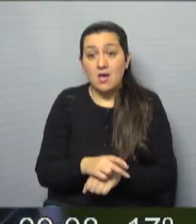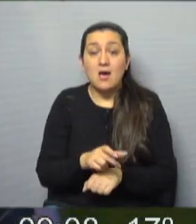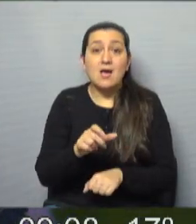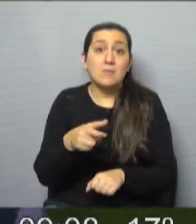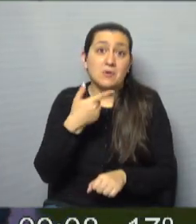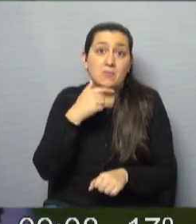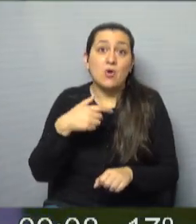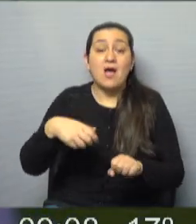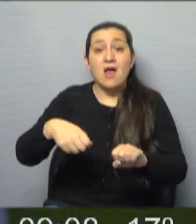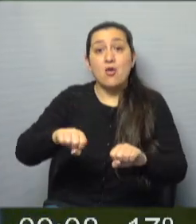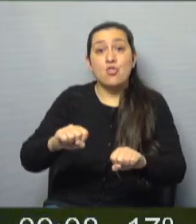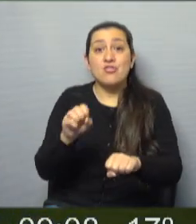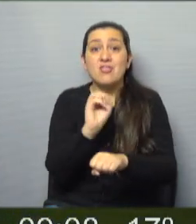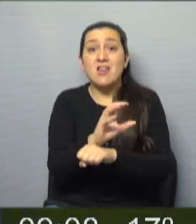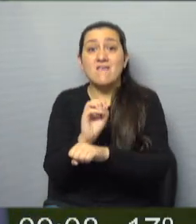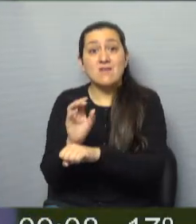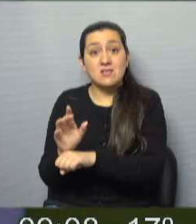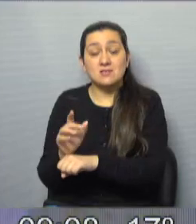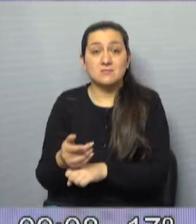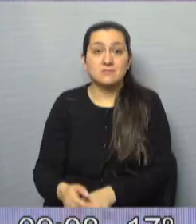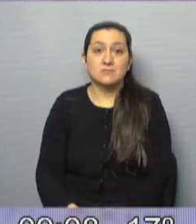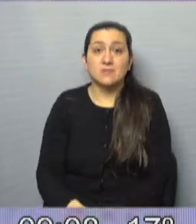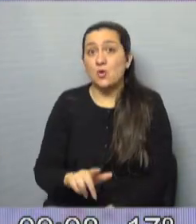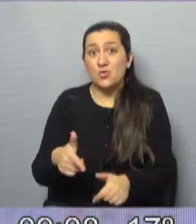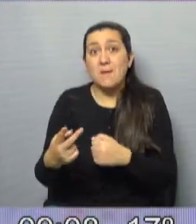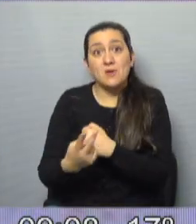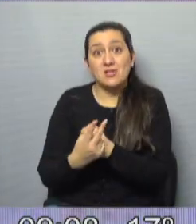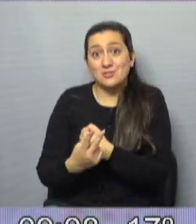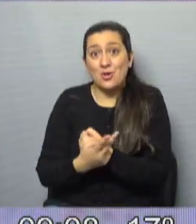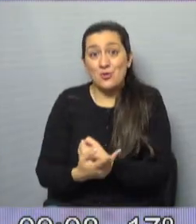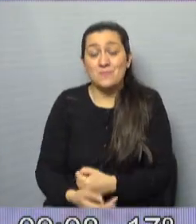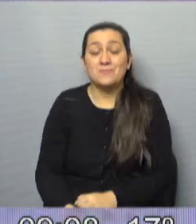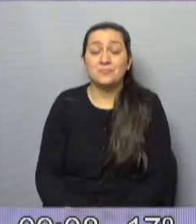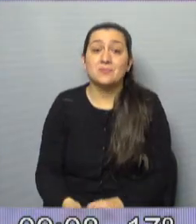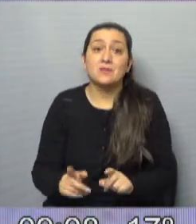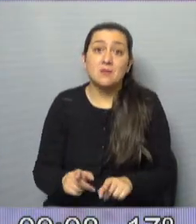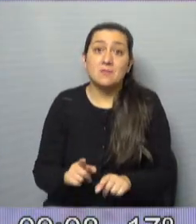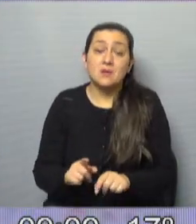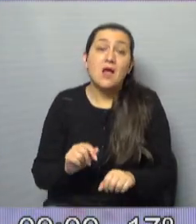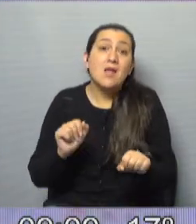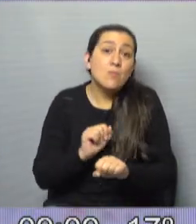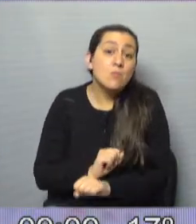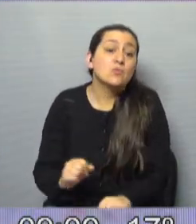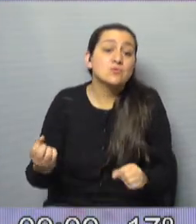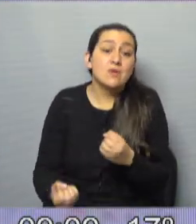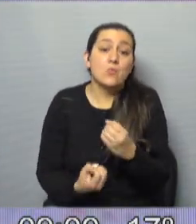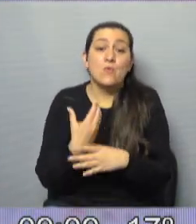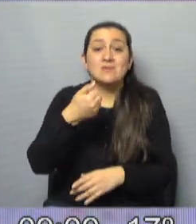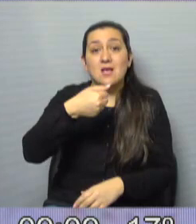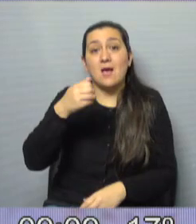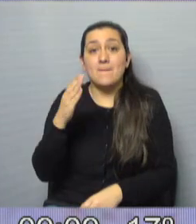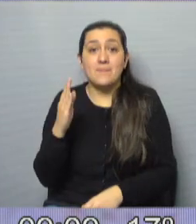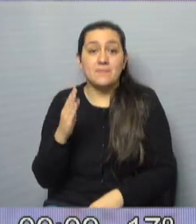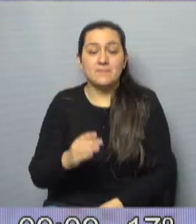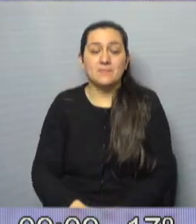que nosotros todavía por un tema de físico, claro, y a las posibles nuevas aplicaciones. Entonces, ¿qué creemos? Creemos